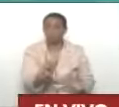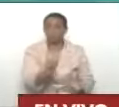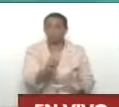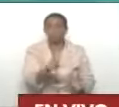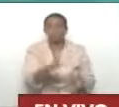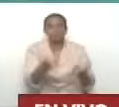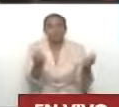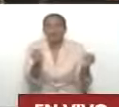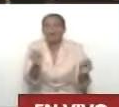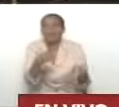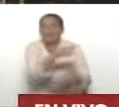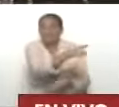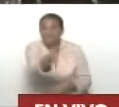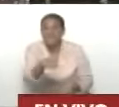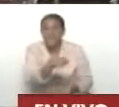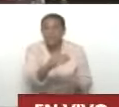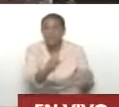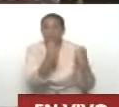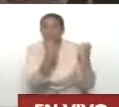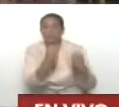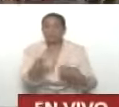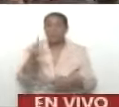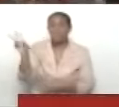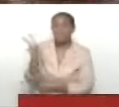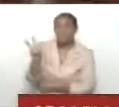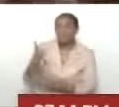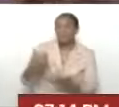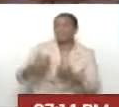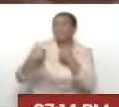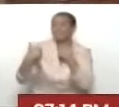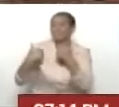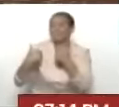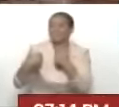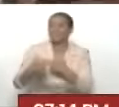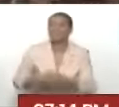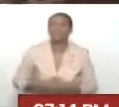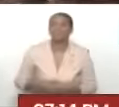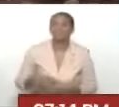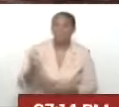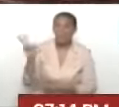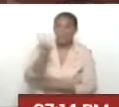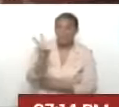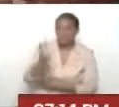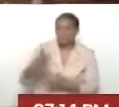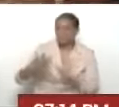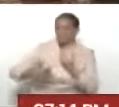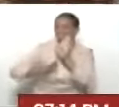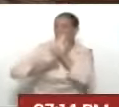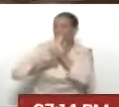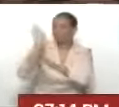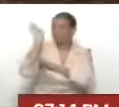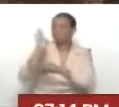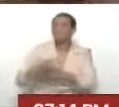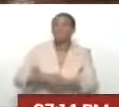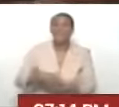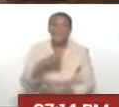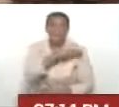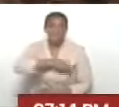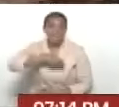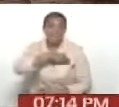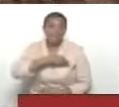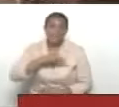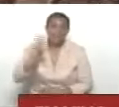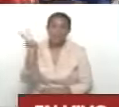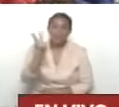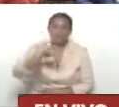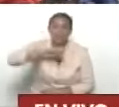Fracasaron. Venezuela está brillando con luz propia, con colorido hermoso. Y la gran misión Viva